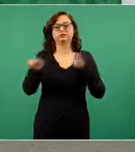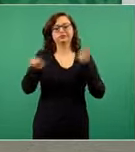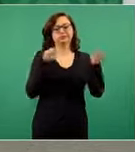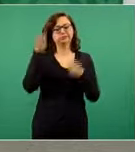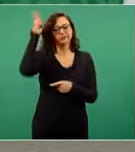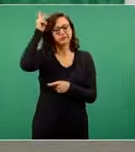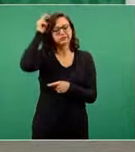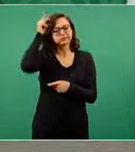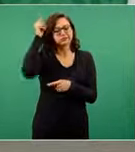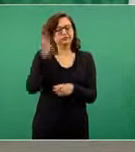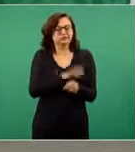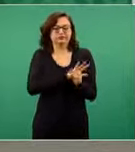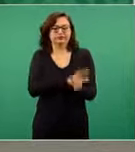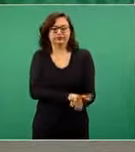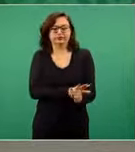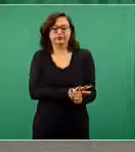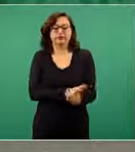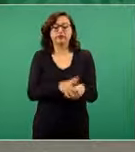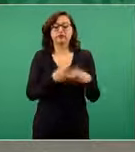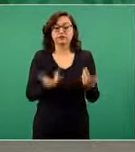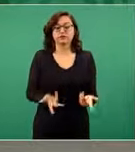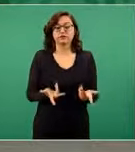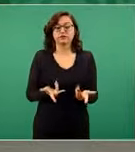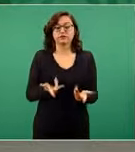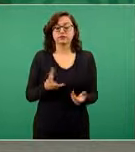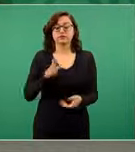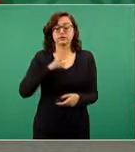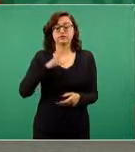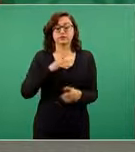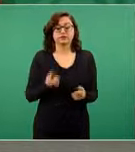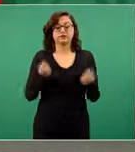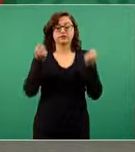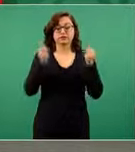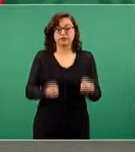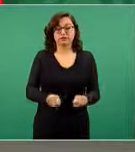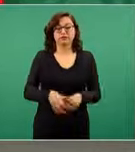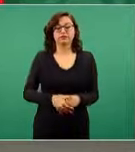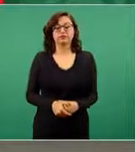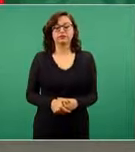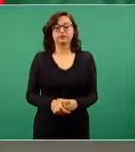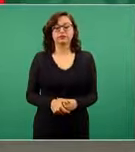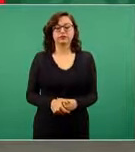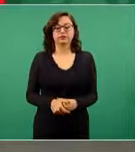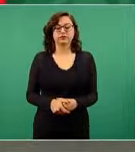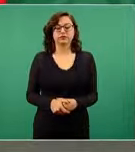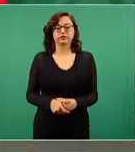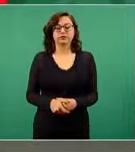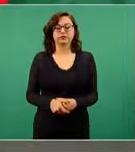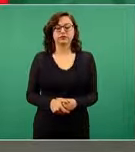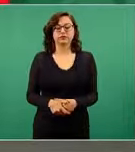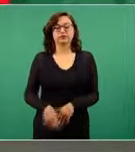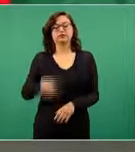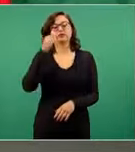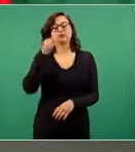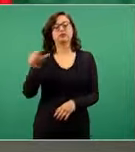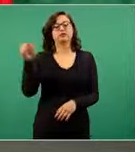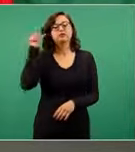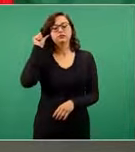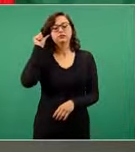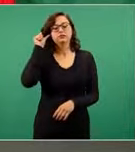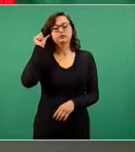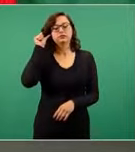por el autoritarismo, porque ayer, por ejemplo, se conmemoró un aniversario